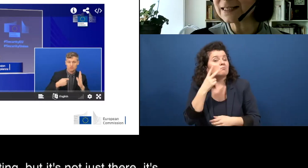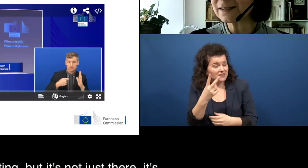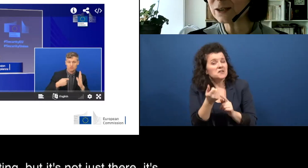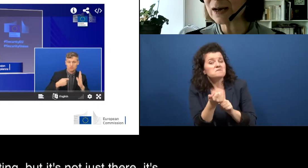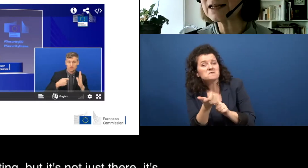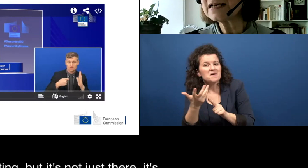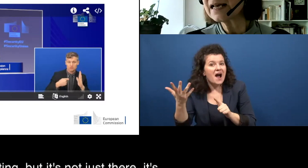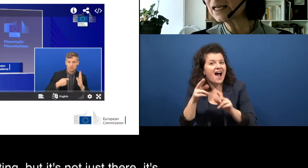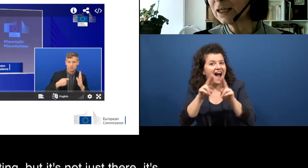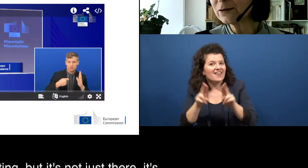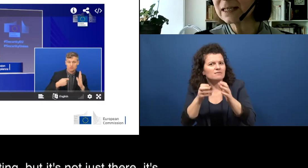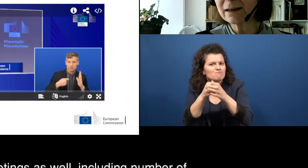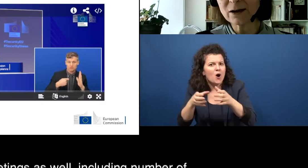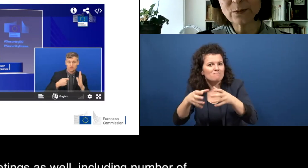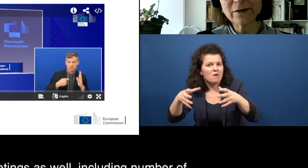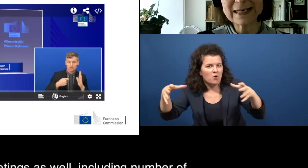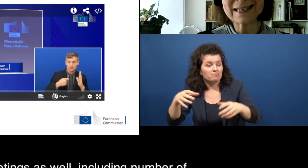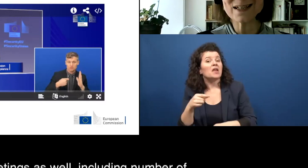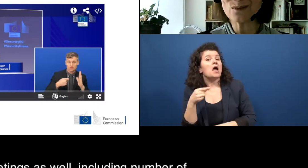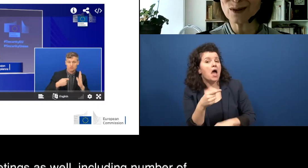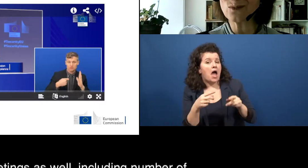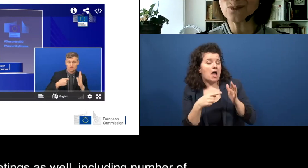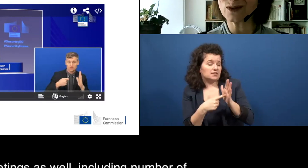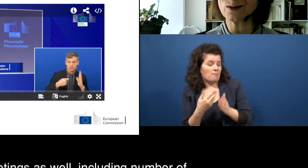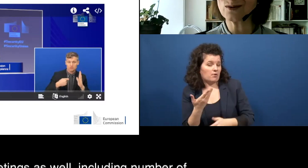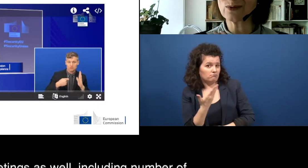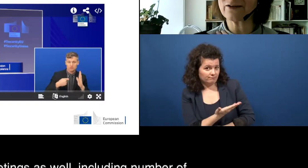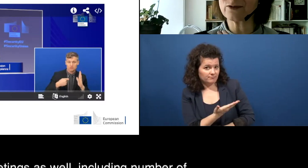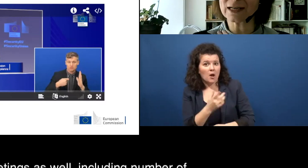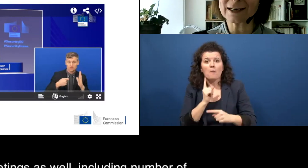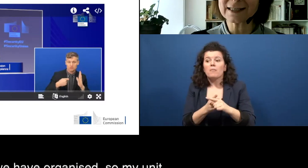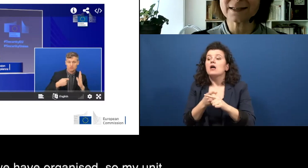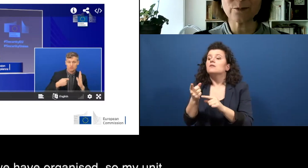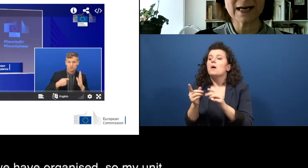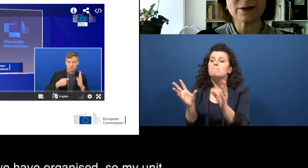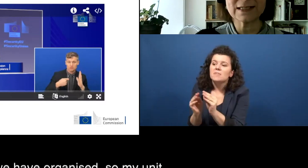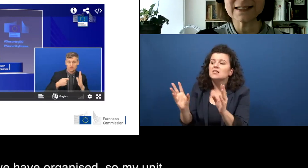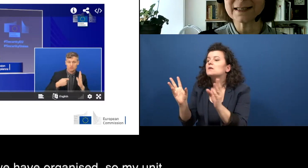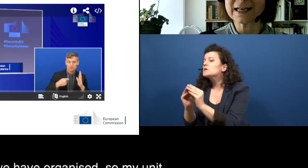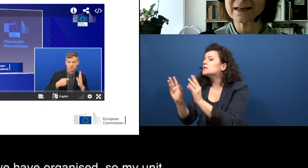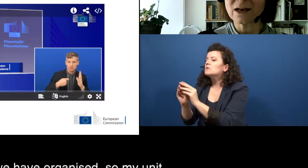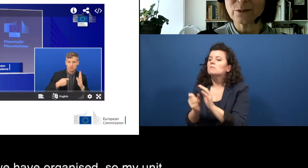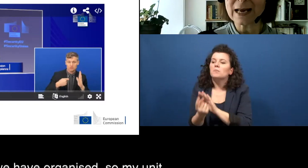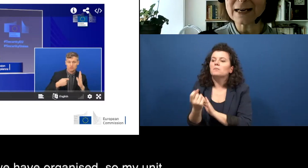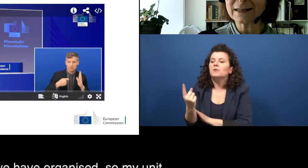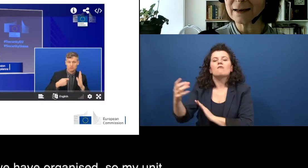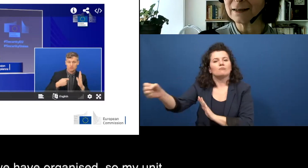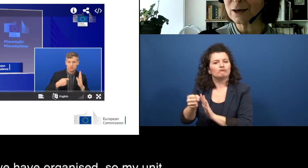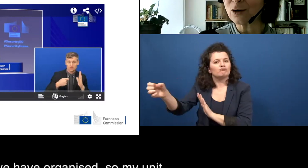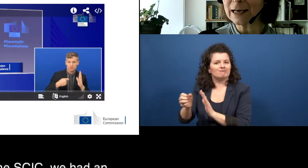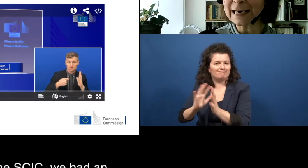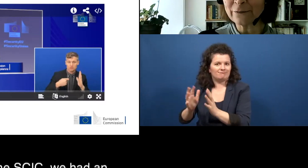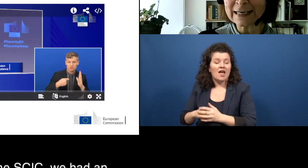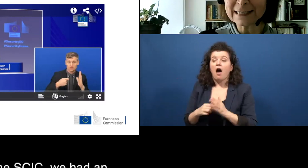tenemos de intérpretes en signos internacionales, pero no es lo único, sino que también ocurren